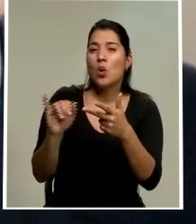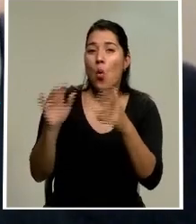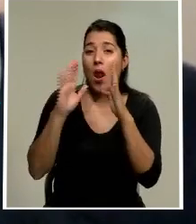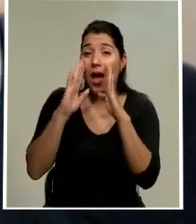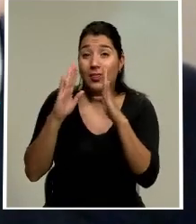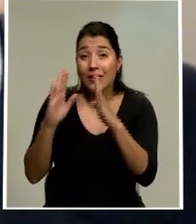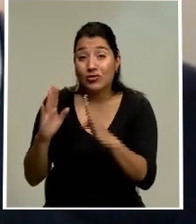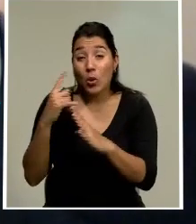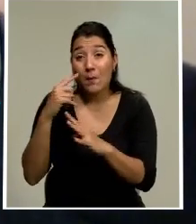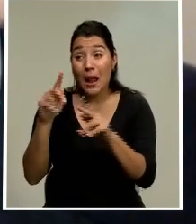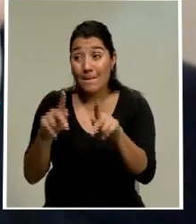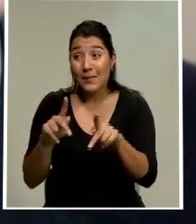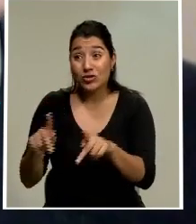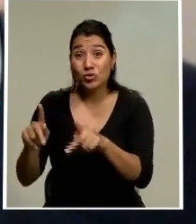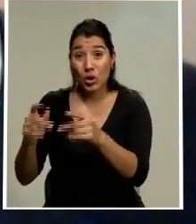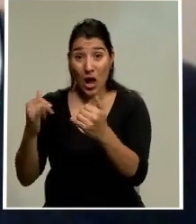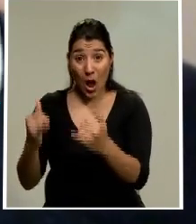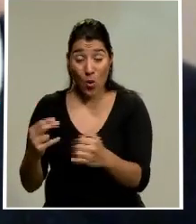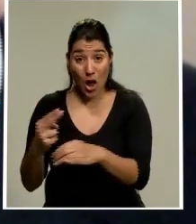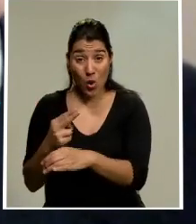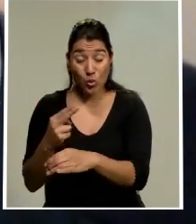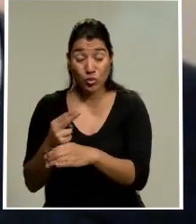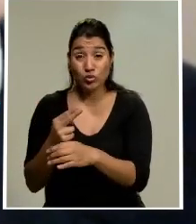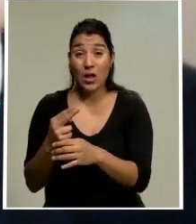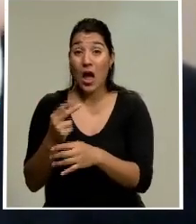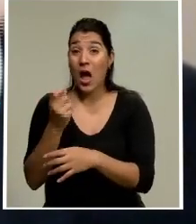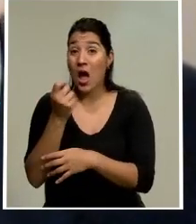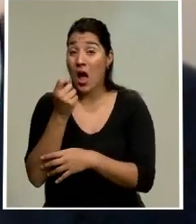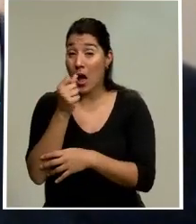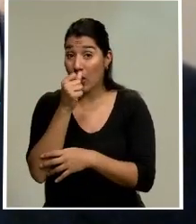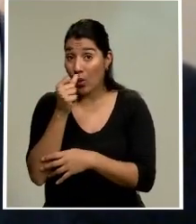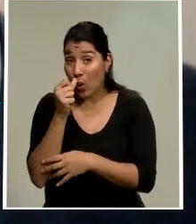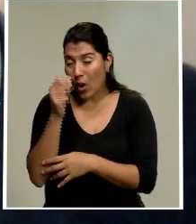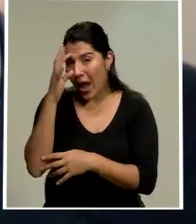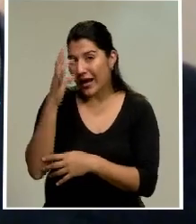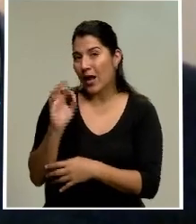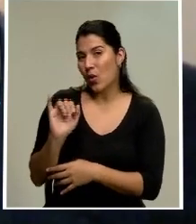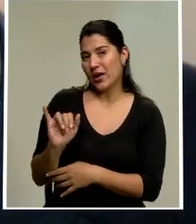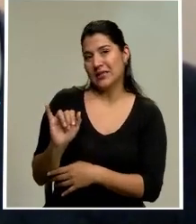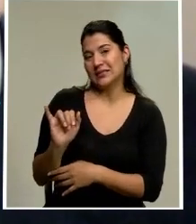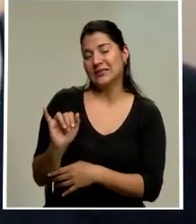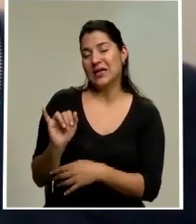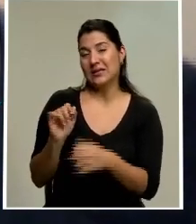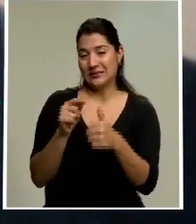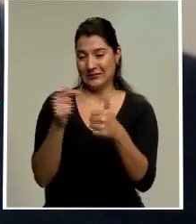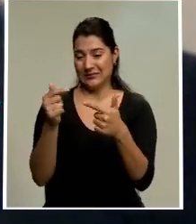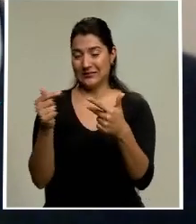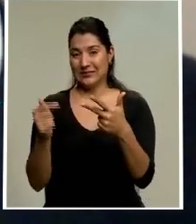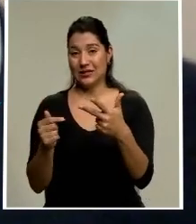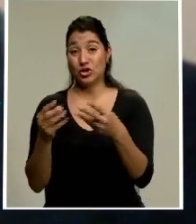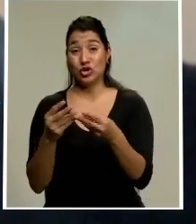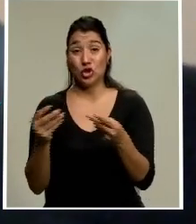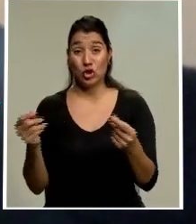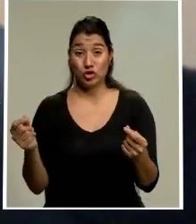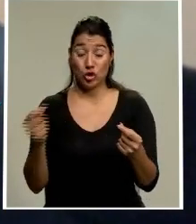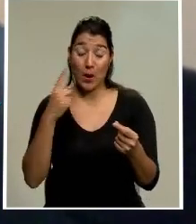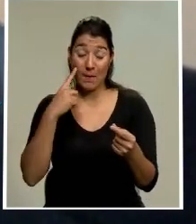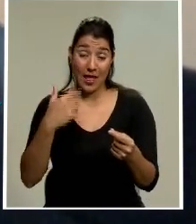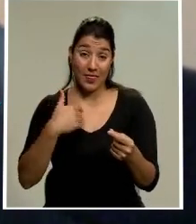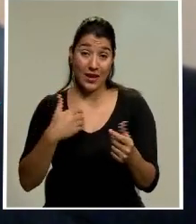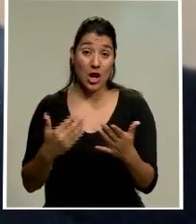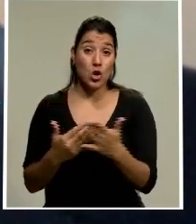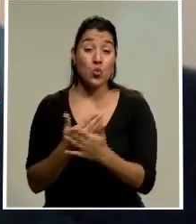en adicción de drogas, deberían ser la dirección, creo, en la cual debería de plantearse este nuevo